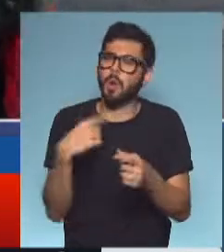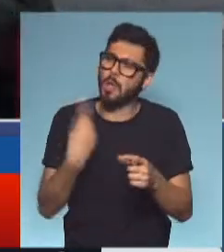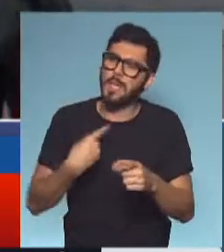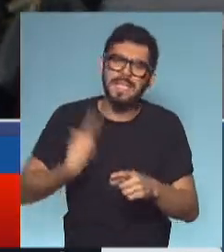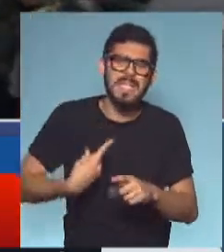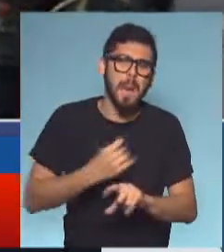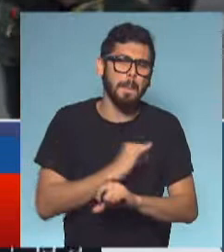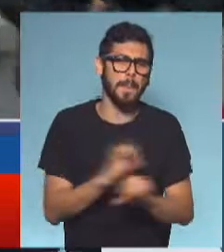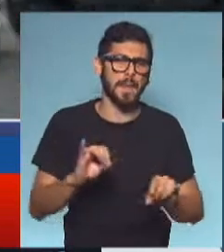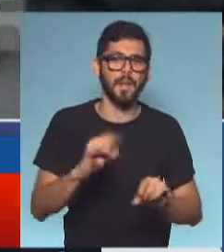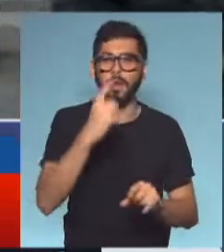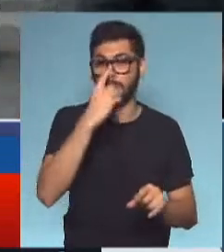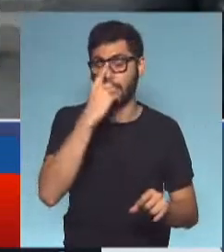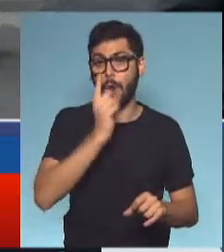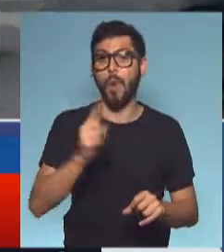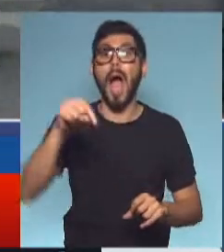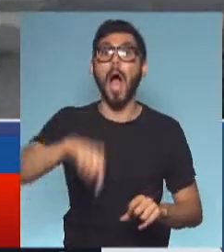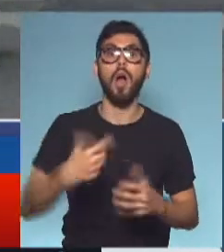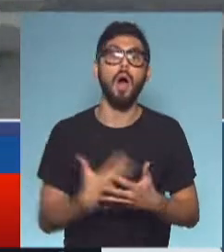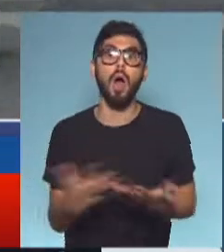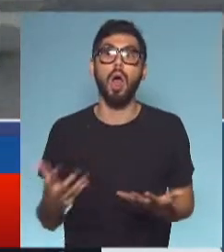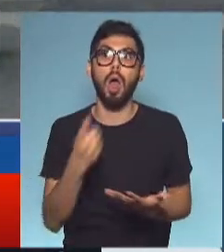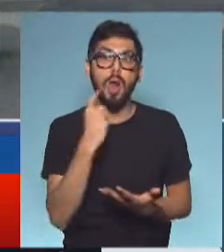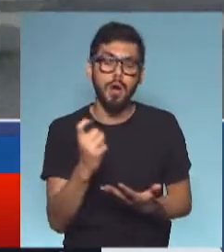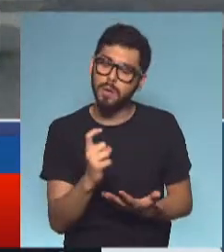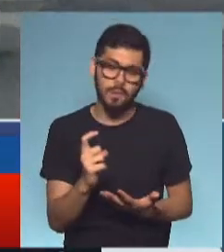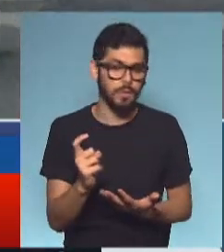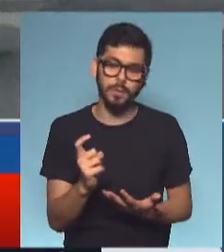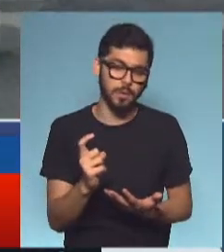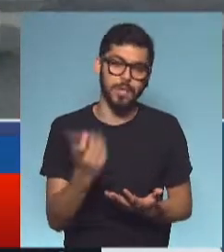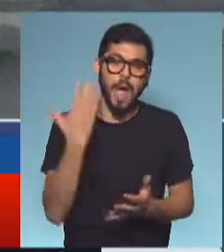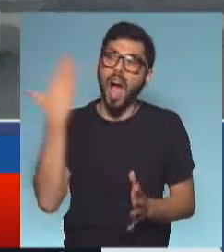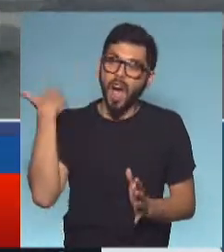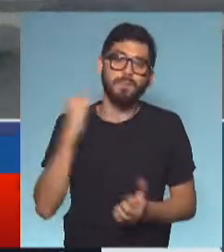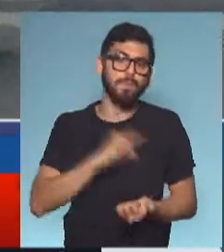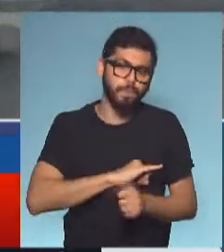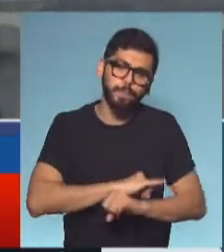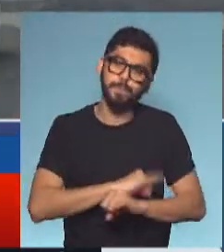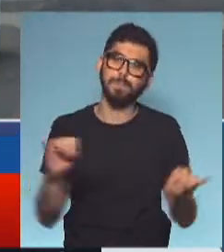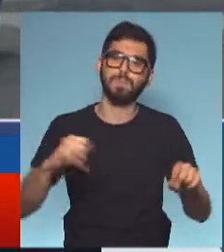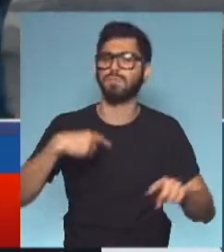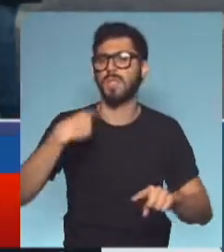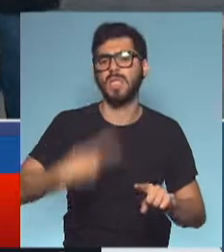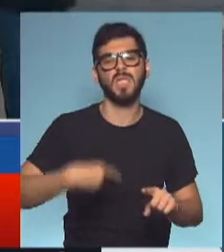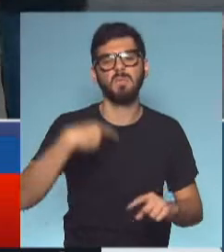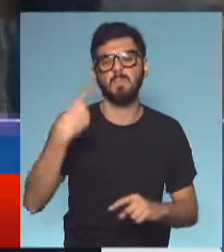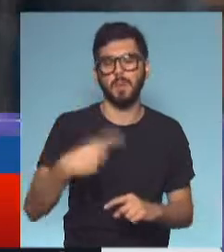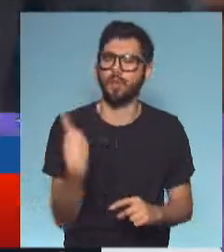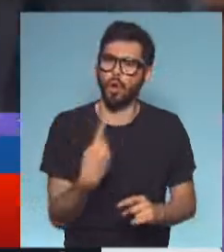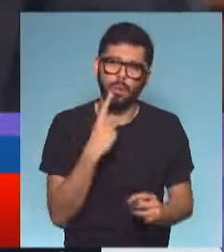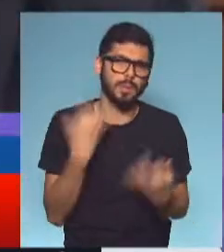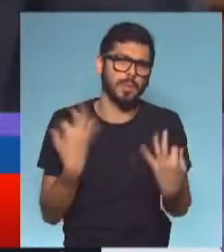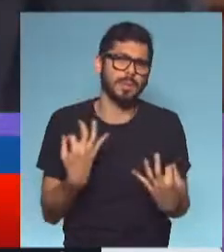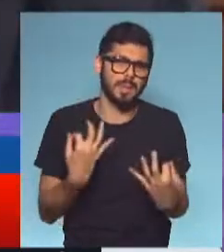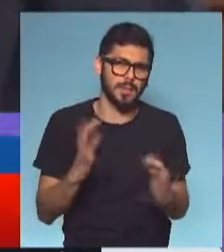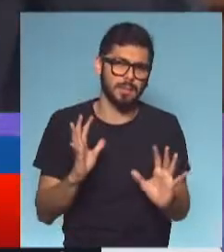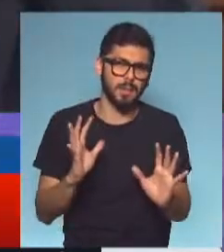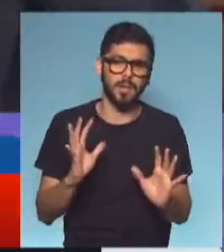siempre y no es que nos damos cuenta ahora en el borde de la cornisa. Lo dijimos siempre y fuimos absolutamente consistentes con